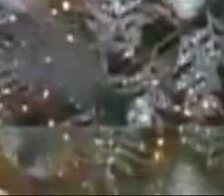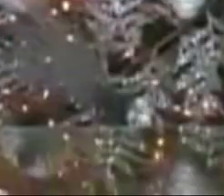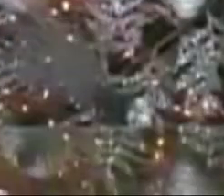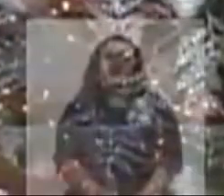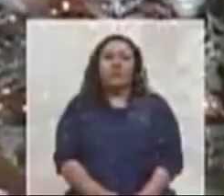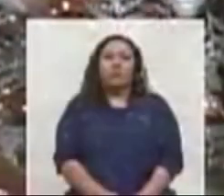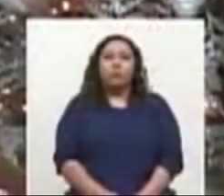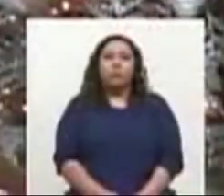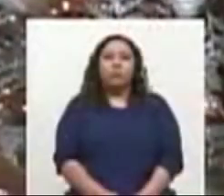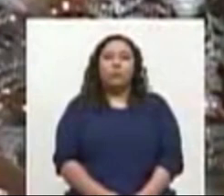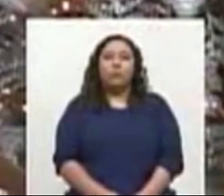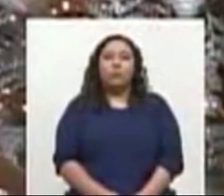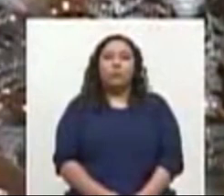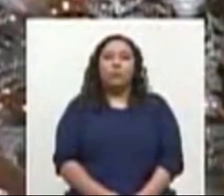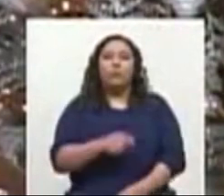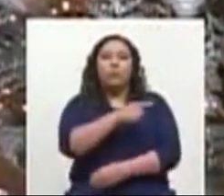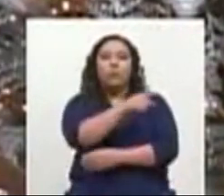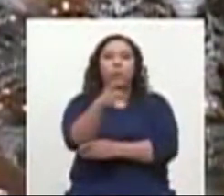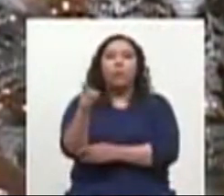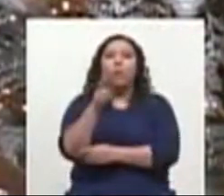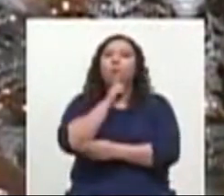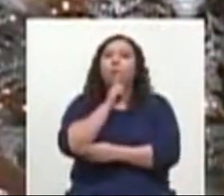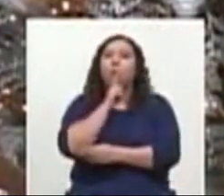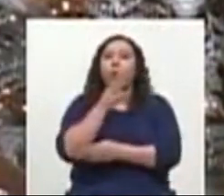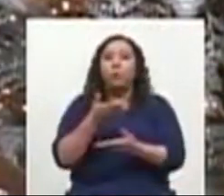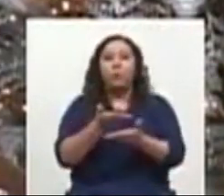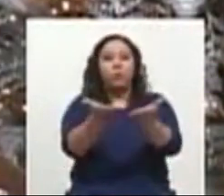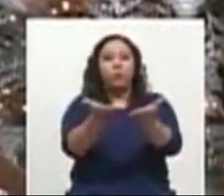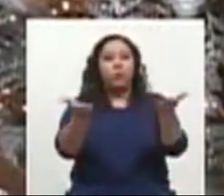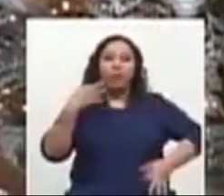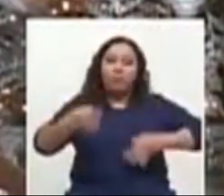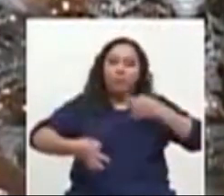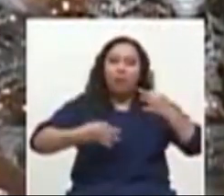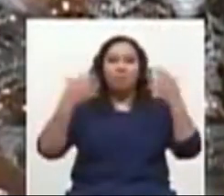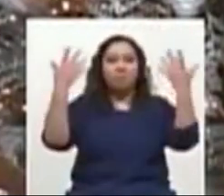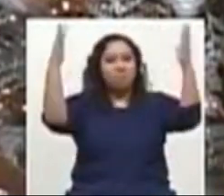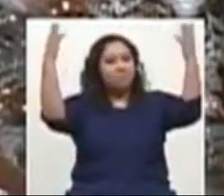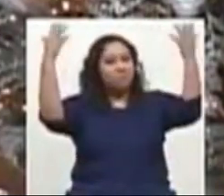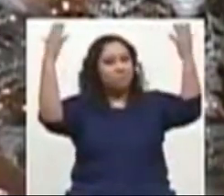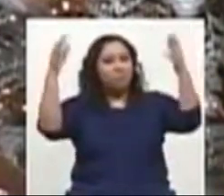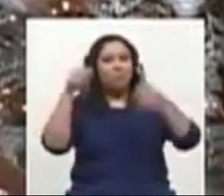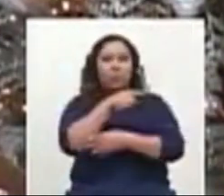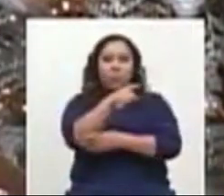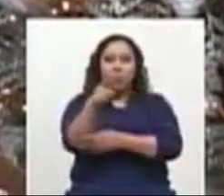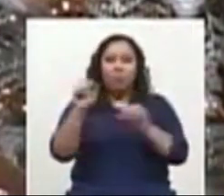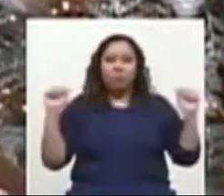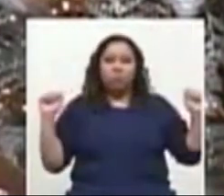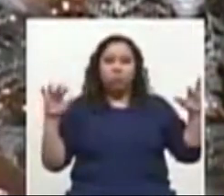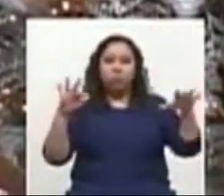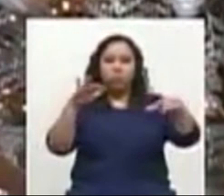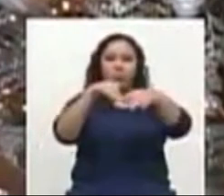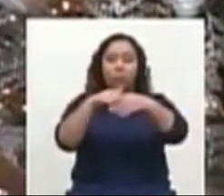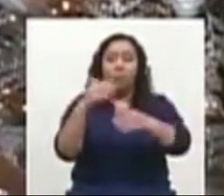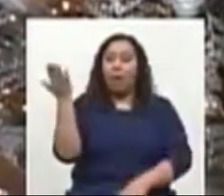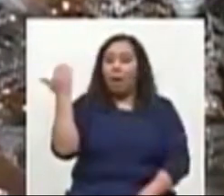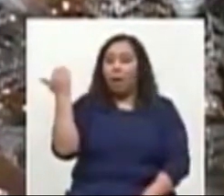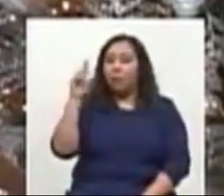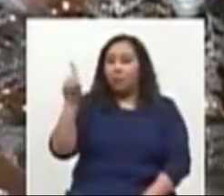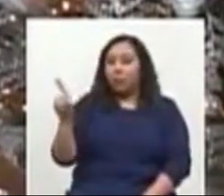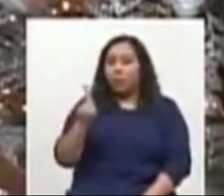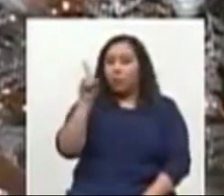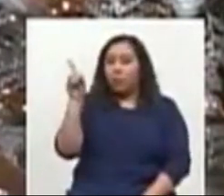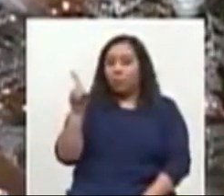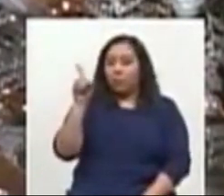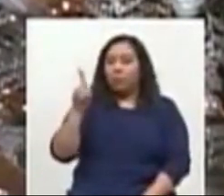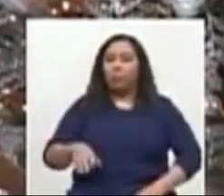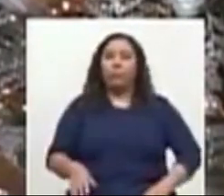electoral. Felicito al pueblo hondureño por la masiva participación en las elecciones recién pasadas.